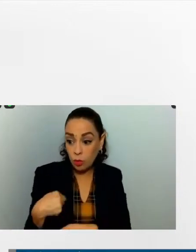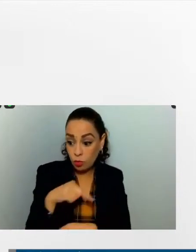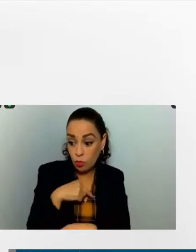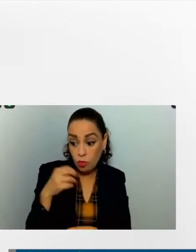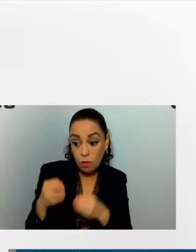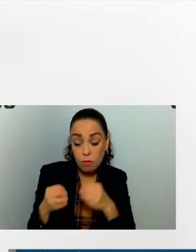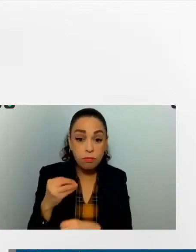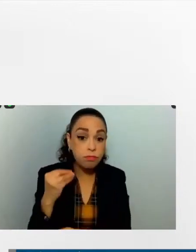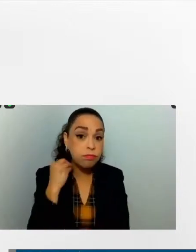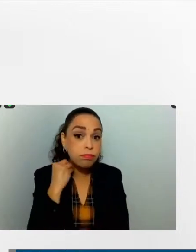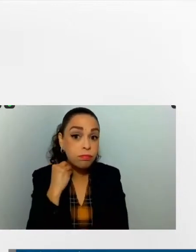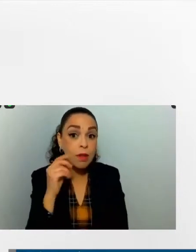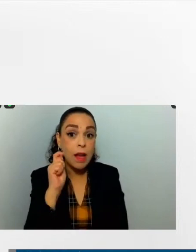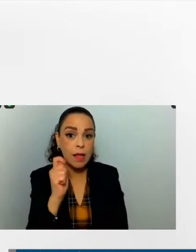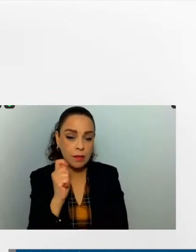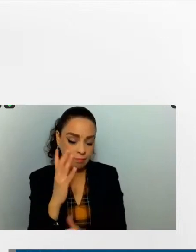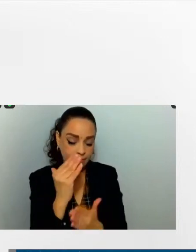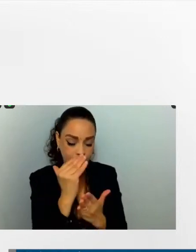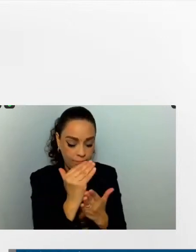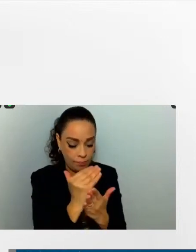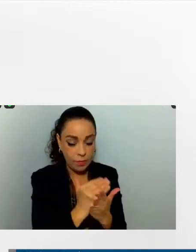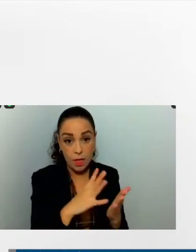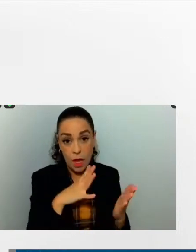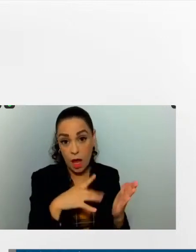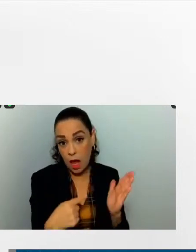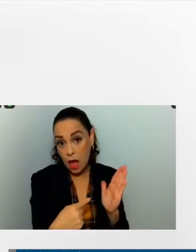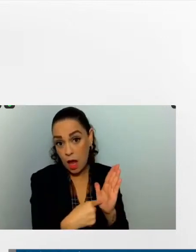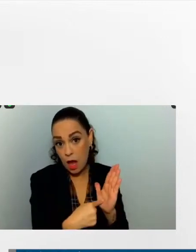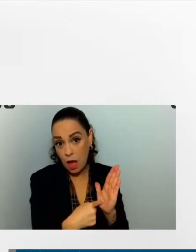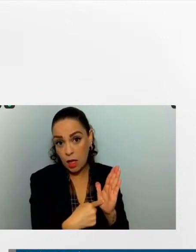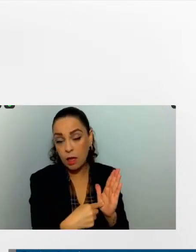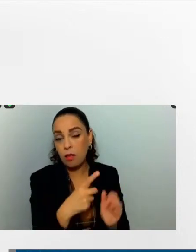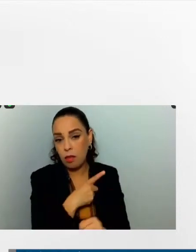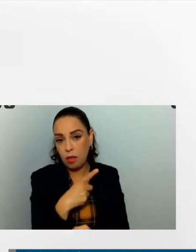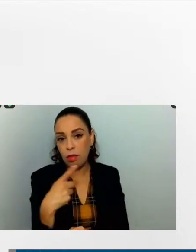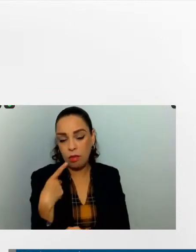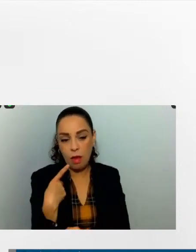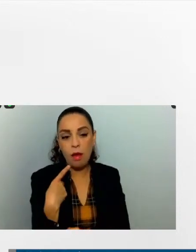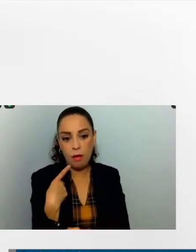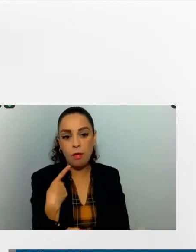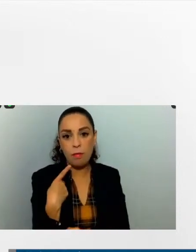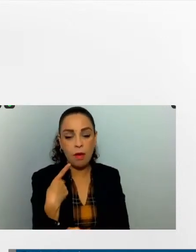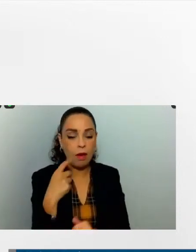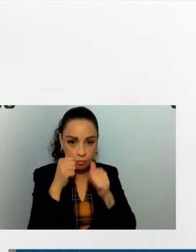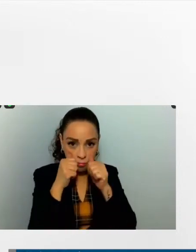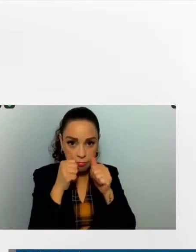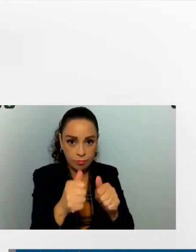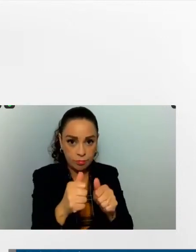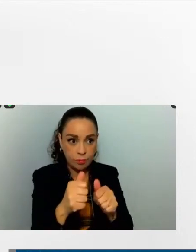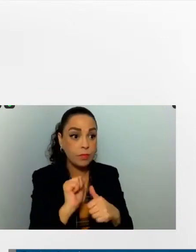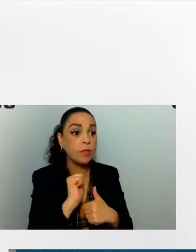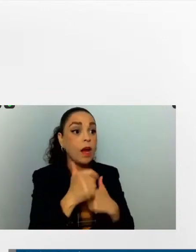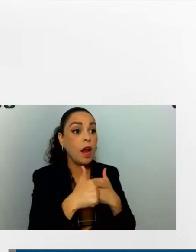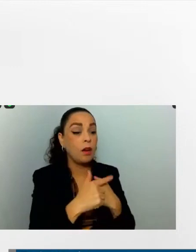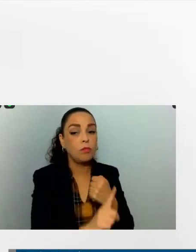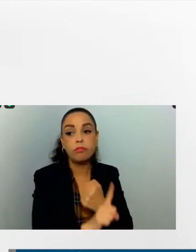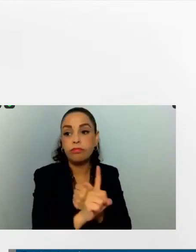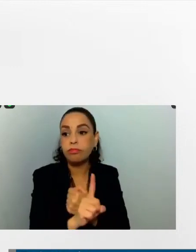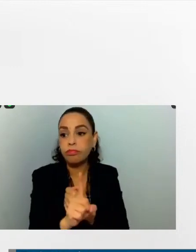precisamente los de atender, digamos, pues las problemáticas que se nos presentan cuando se requieren los